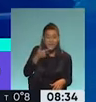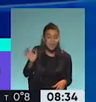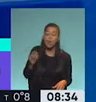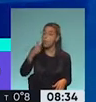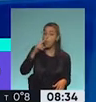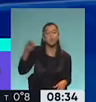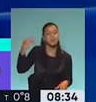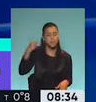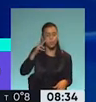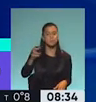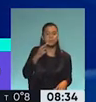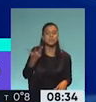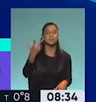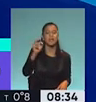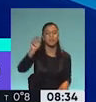de Consumidores